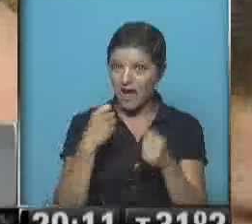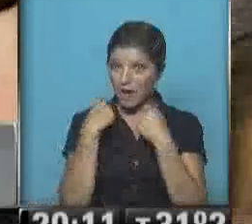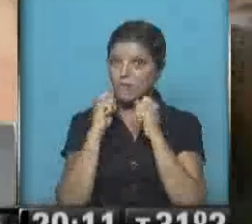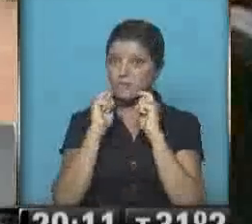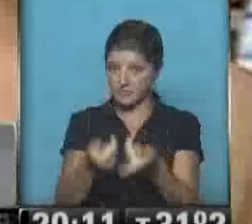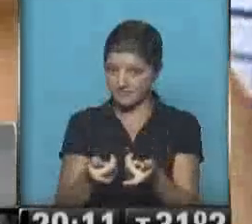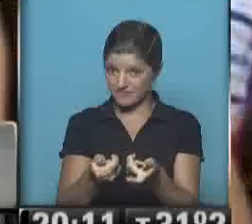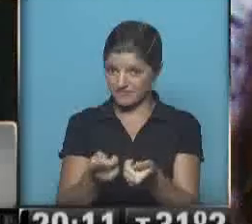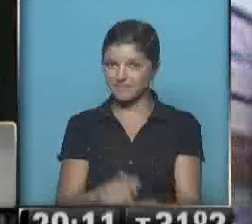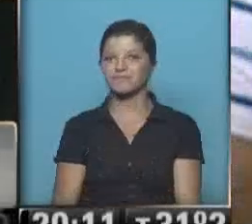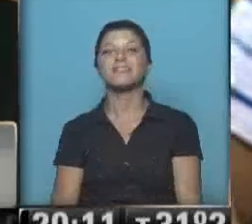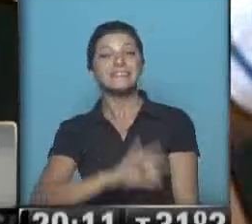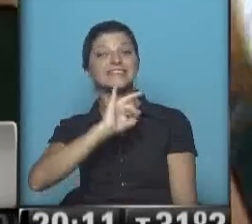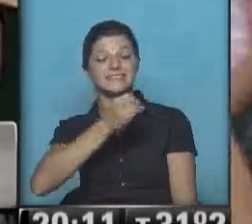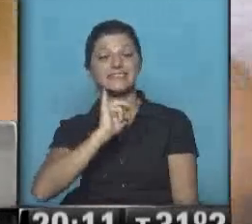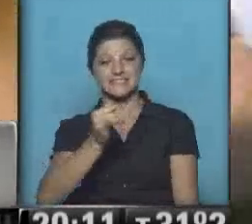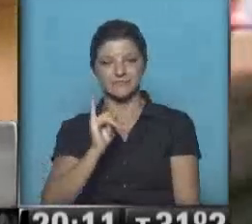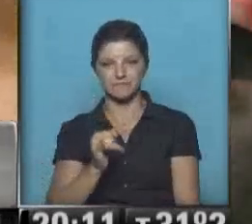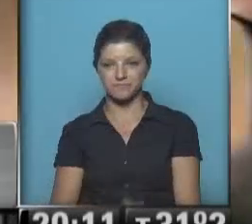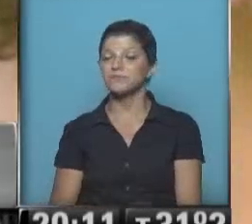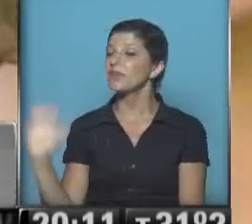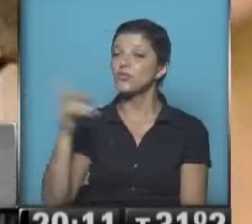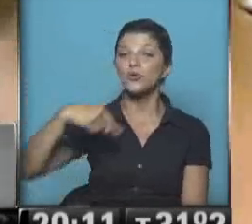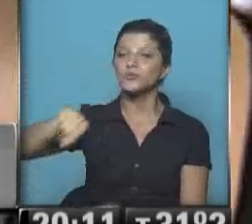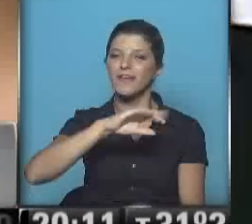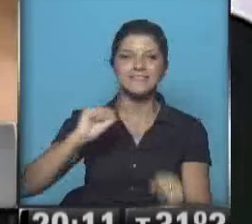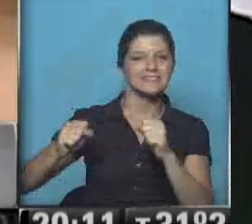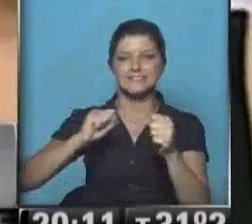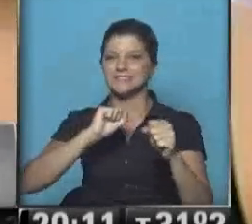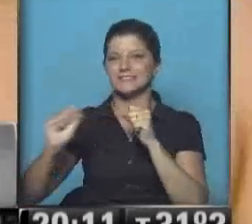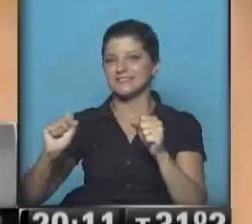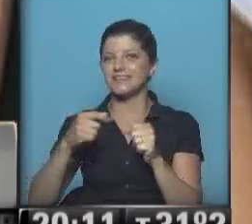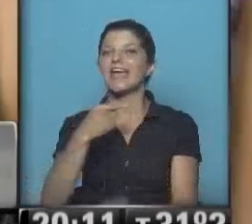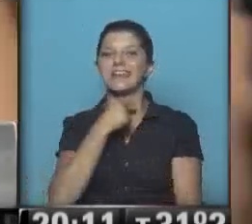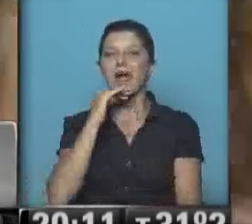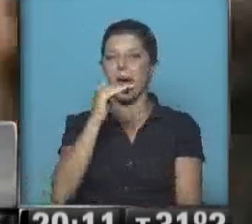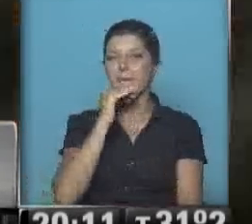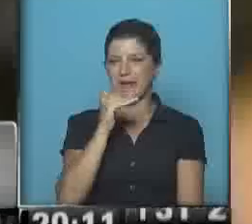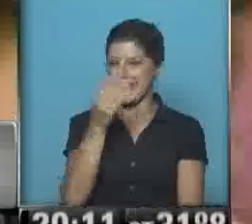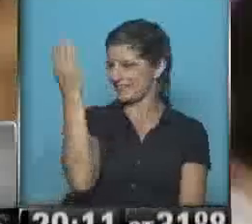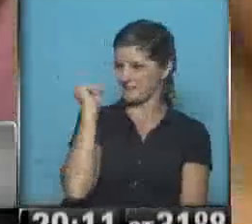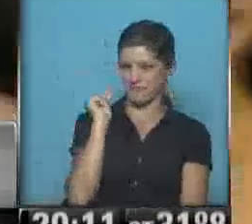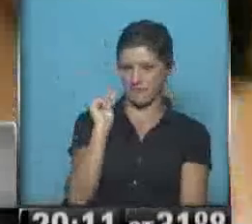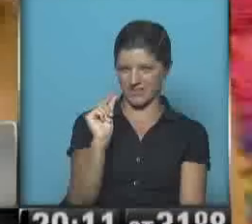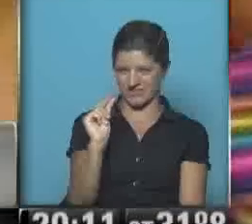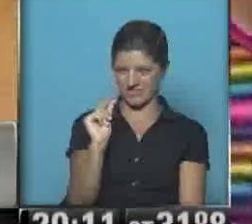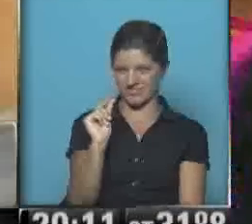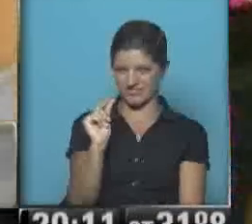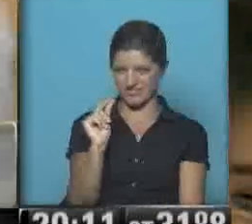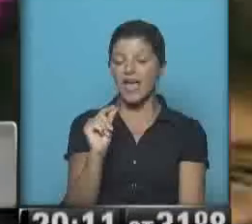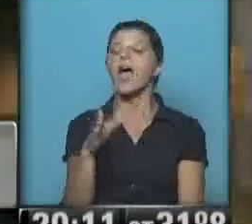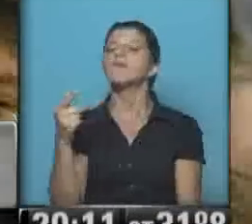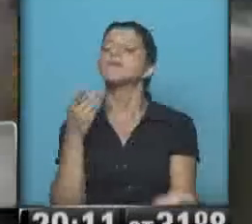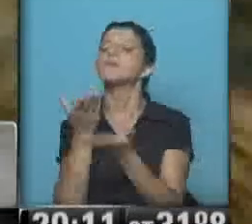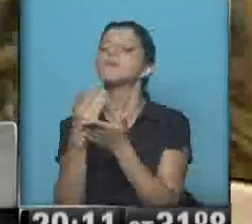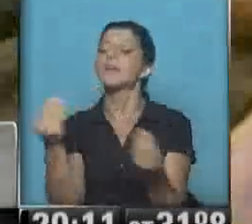¡Sí! ¡Sí! Todos estos chicos se peleaban por hablar hace un ratito, ¿no? Querían hablar y a ver, ¿qué